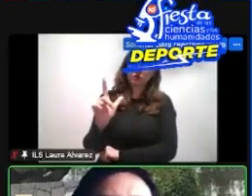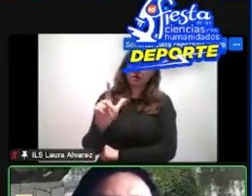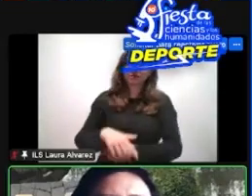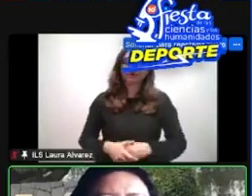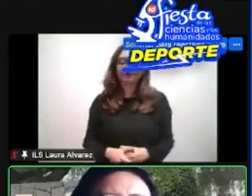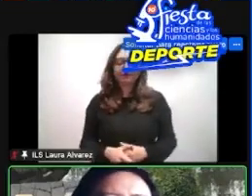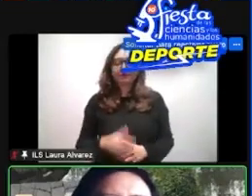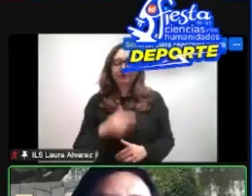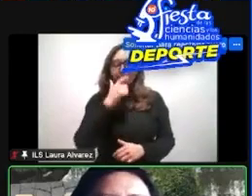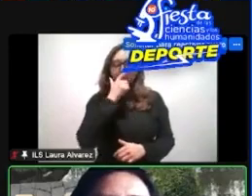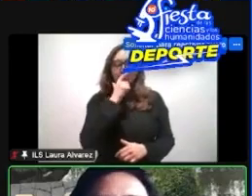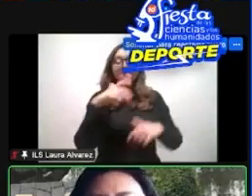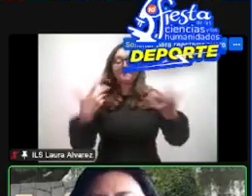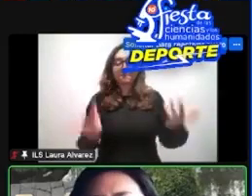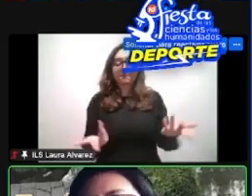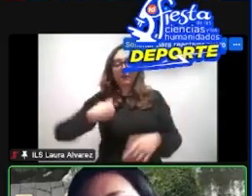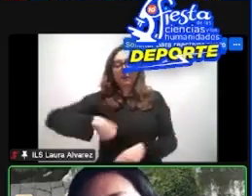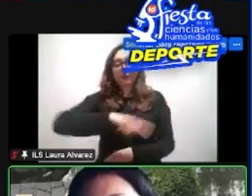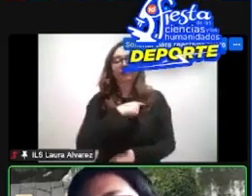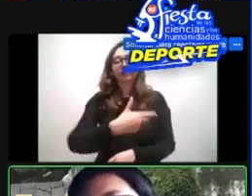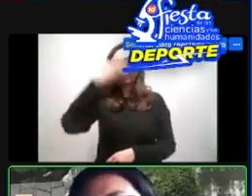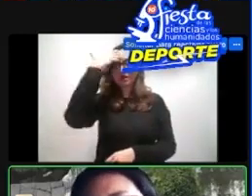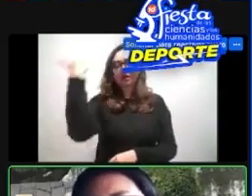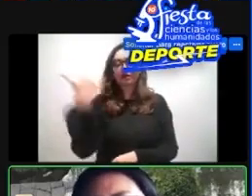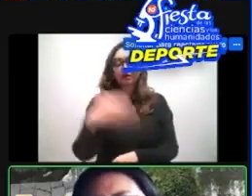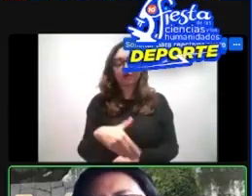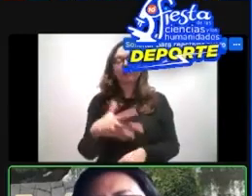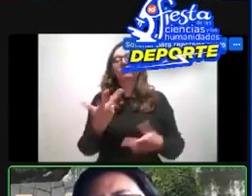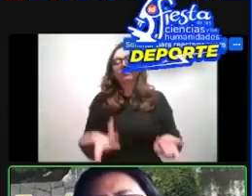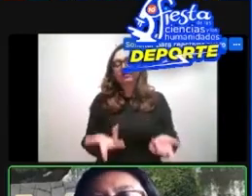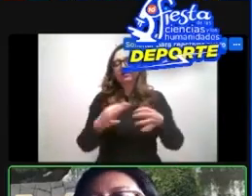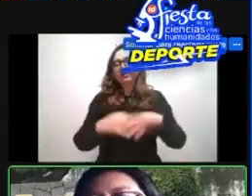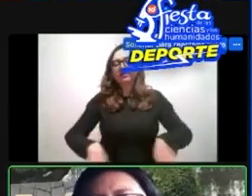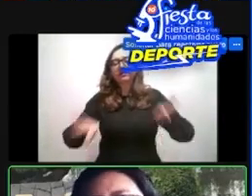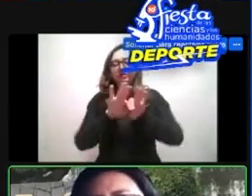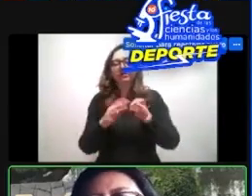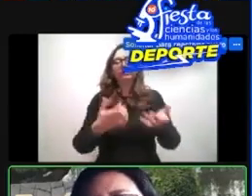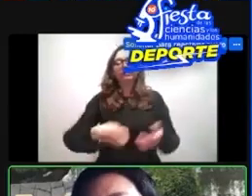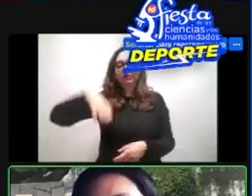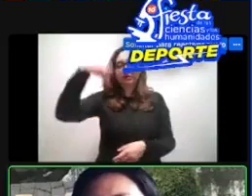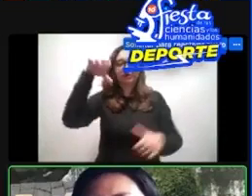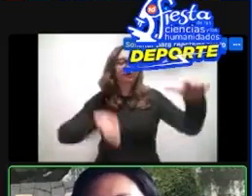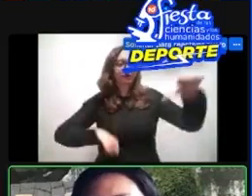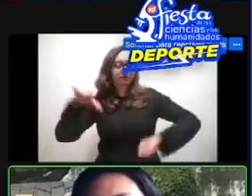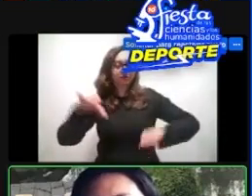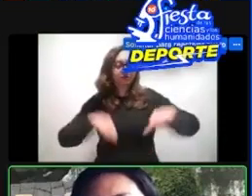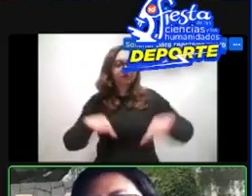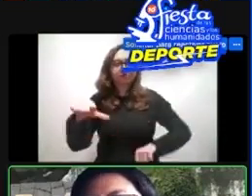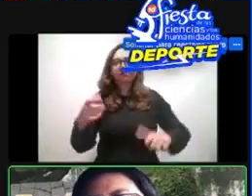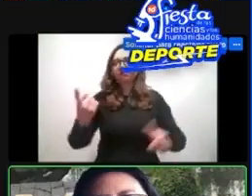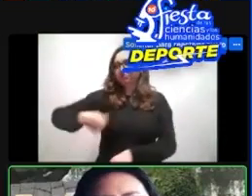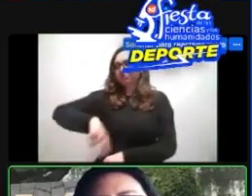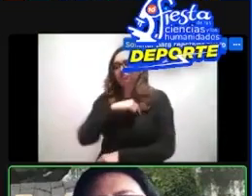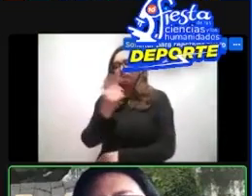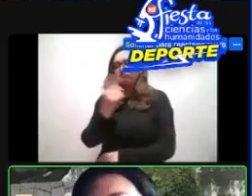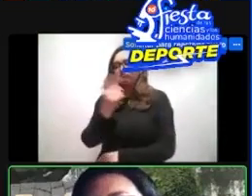en esto, entonces sabemos nosotros que a cualquier edad es importante que podamos practicar alguna actividad física de la que estábamos mencionando.